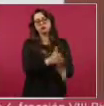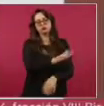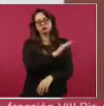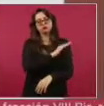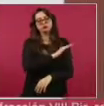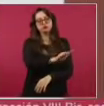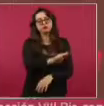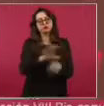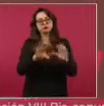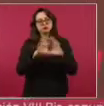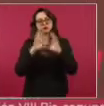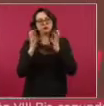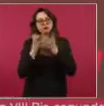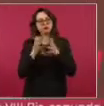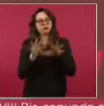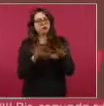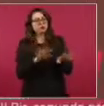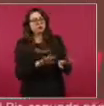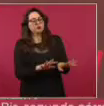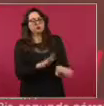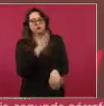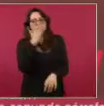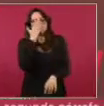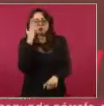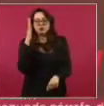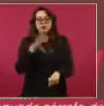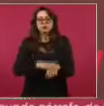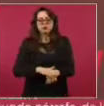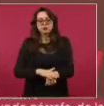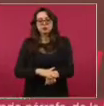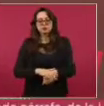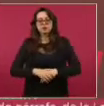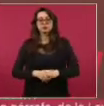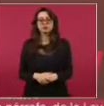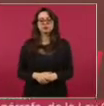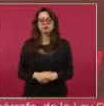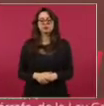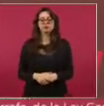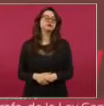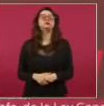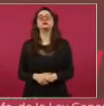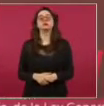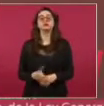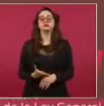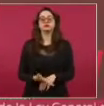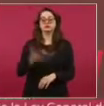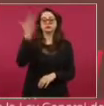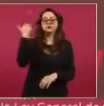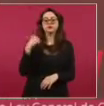No debemos olvidar que hace 137 años 8 obreros